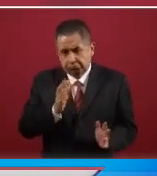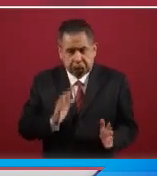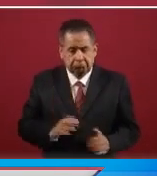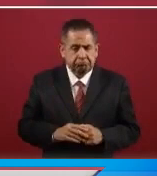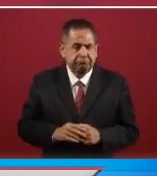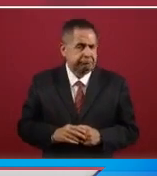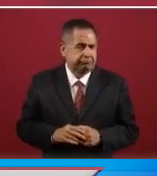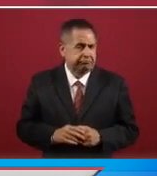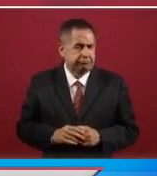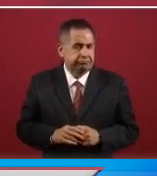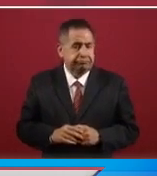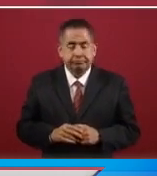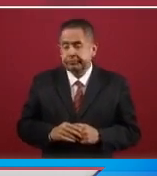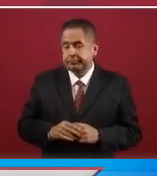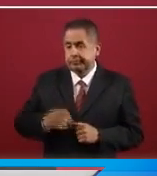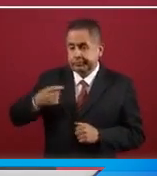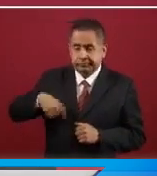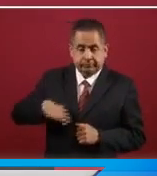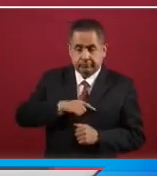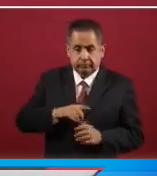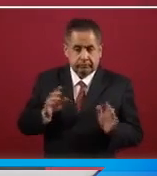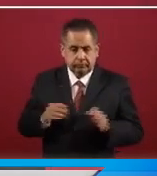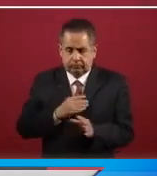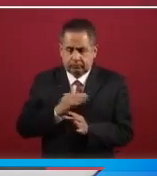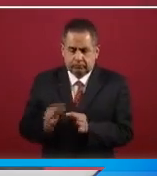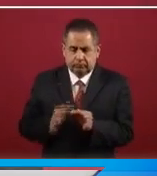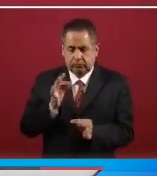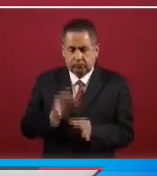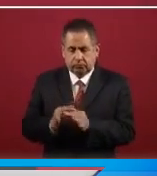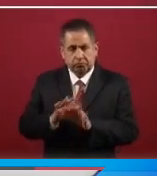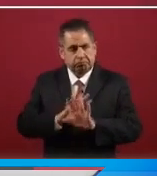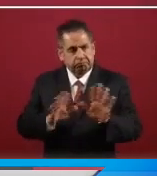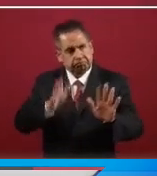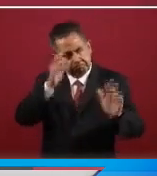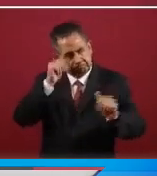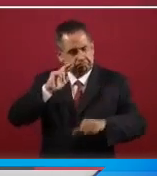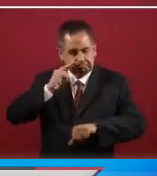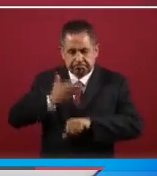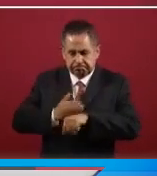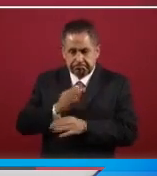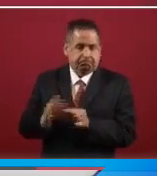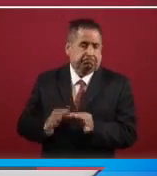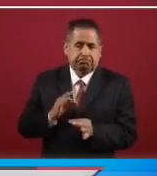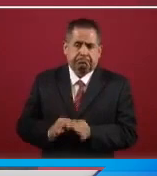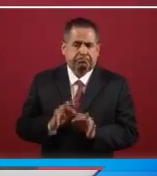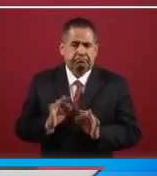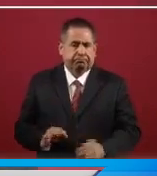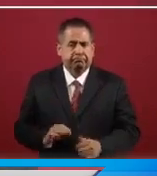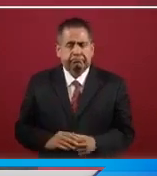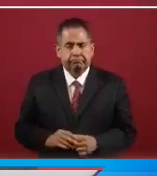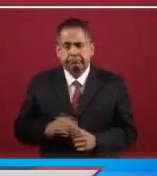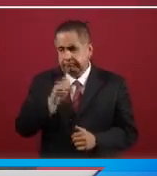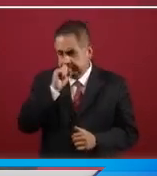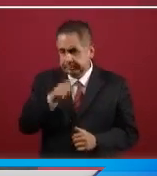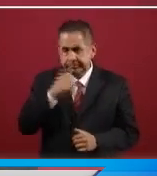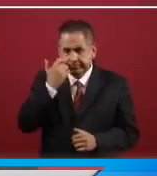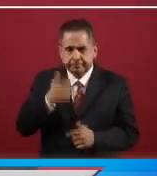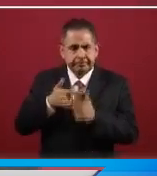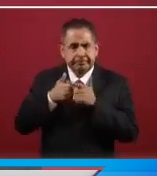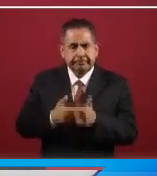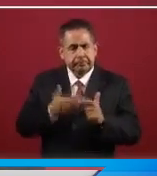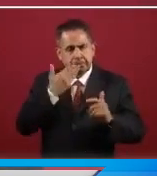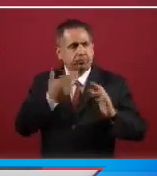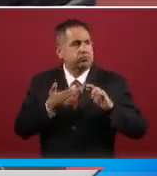en la Asamblea General de la ONU al hablar de asuntos migratorios. Agradece y resalta que el gobierno de México está cumpliendo con su